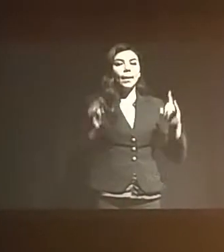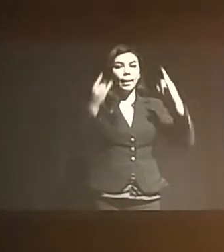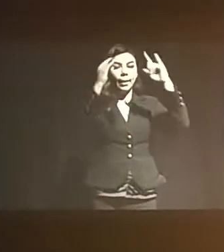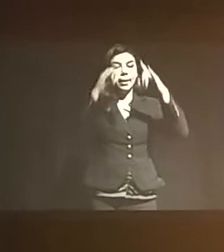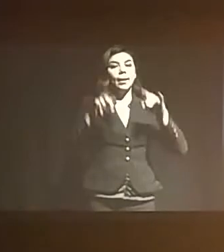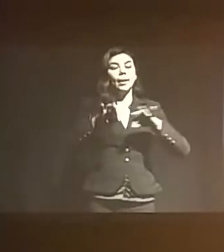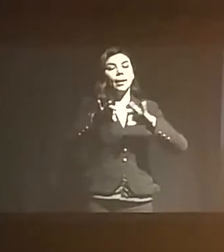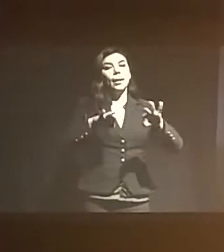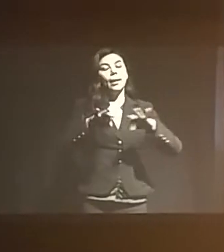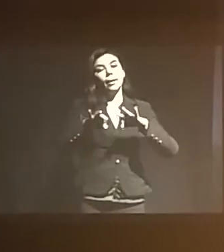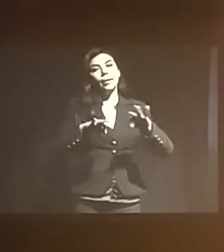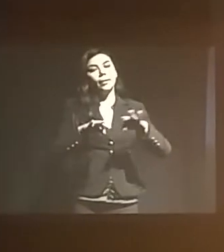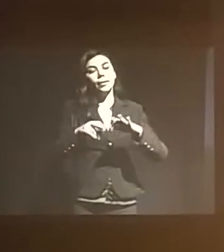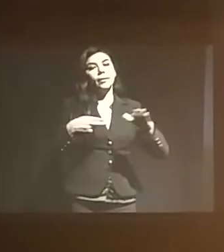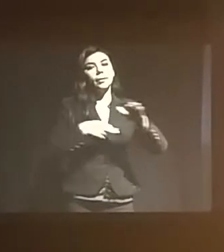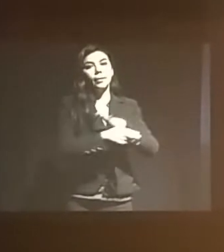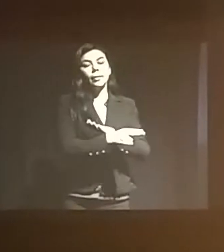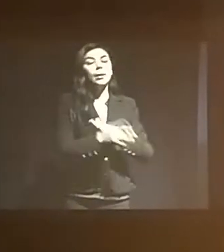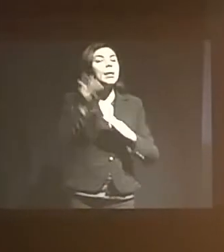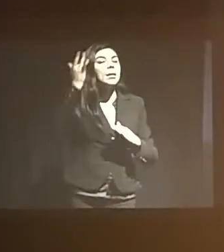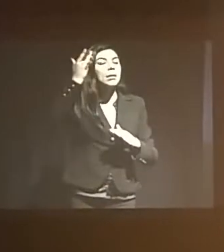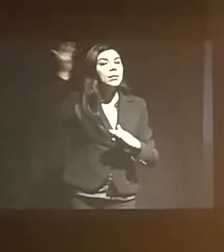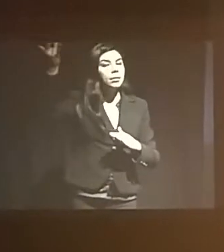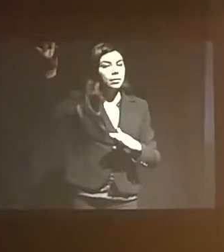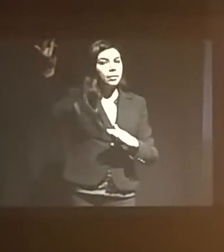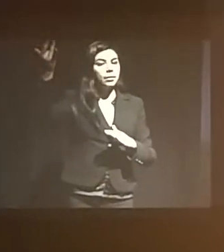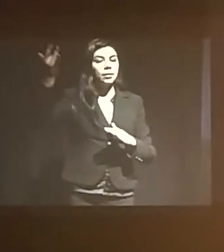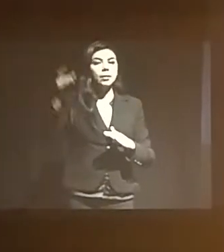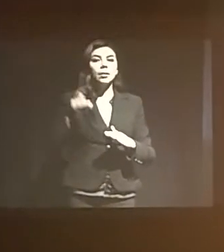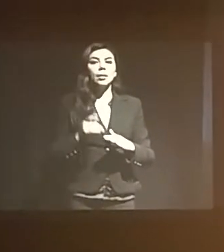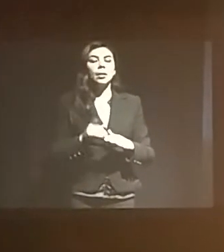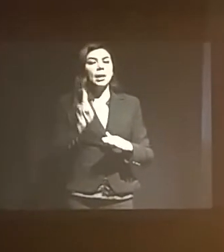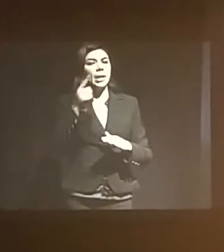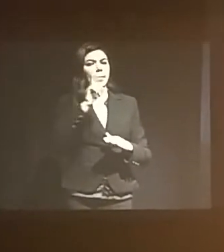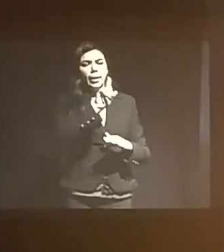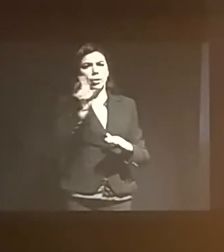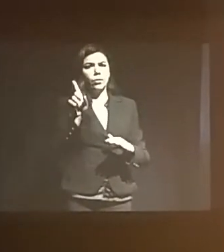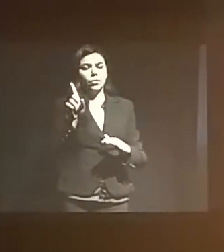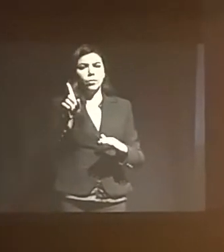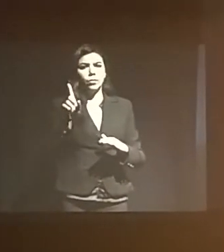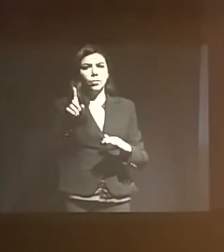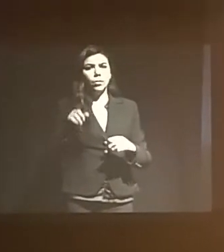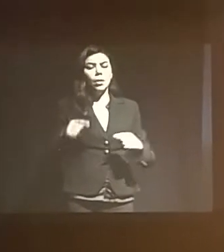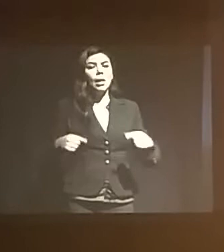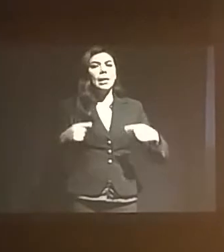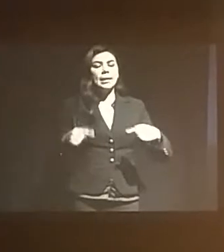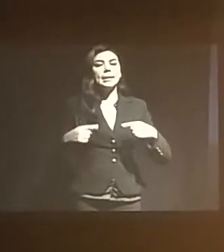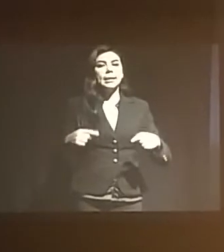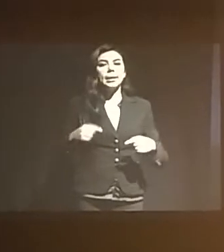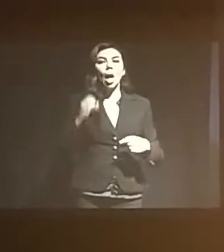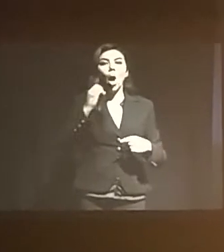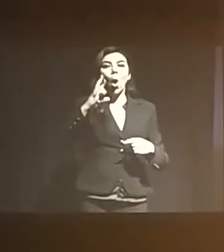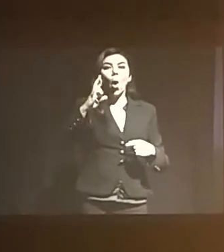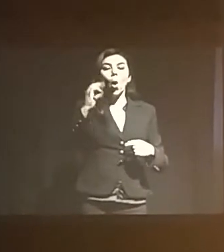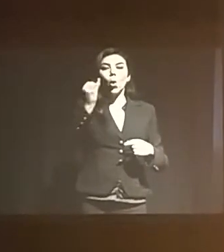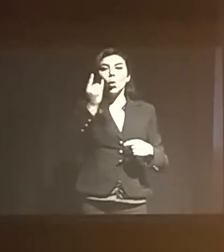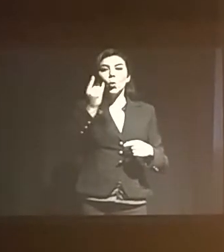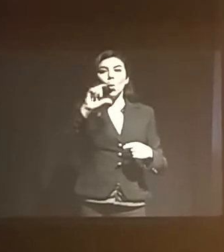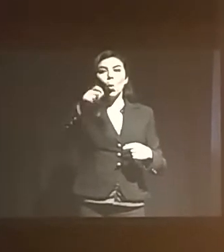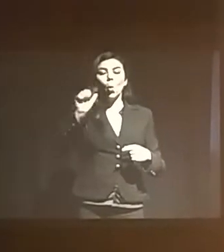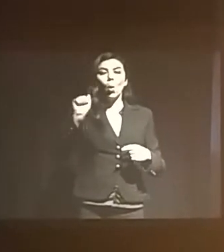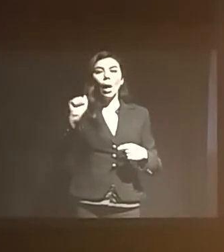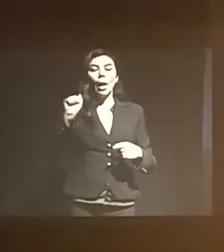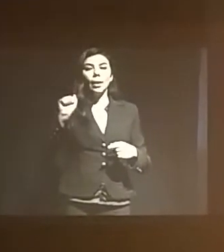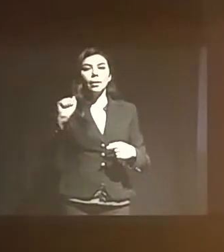arquitectura accesible inteligente, excepto la primera. La silla oruga, busquen silla oruga